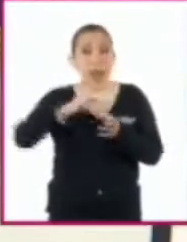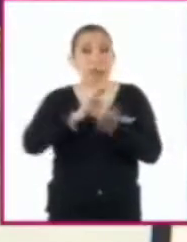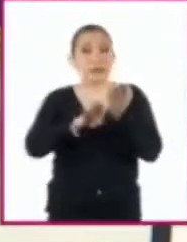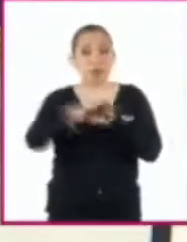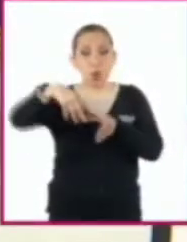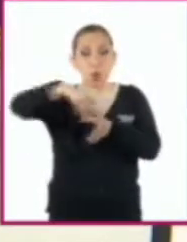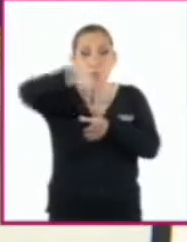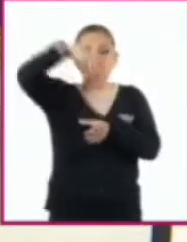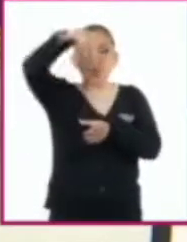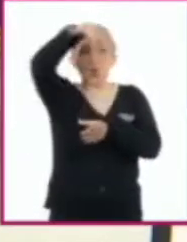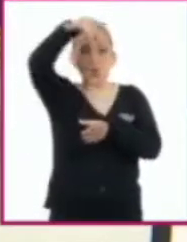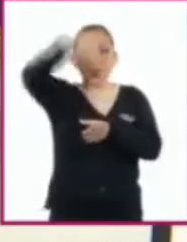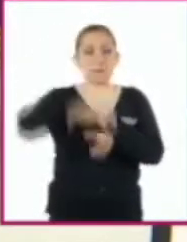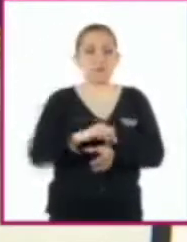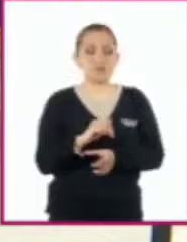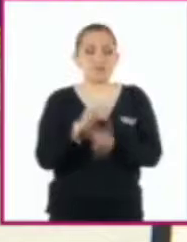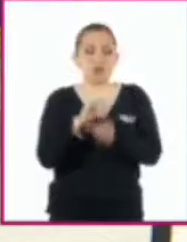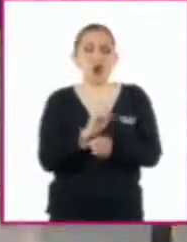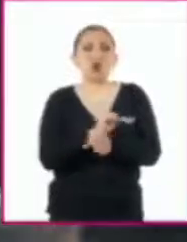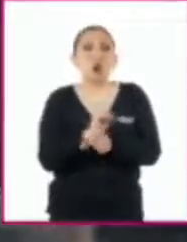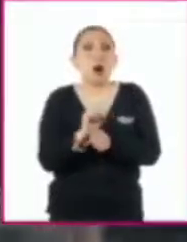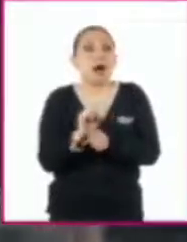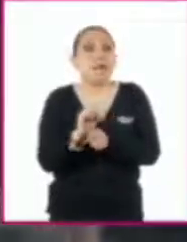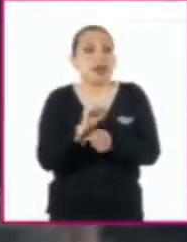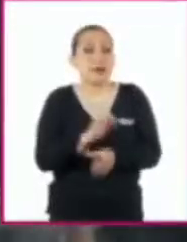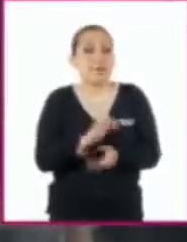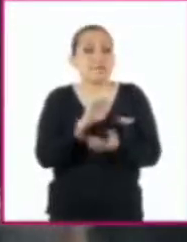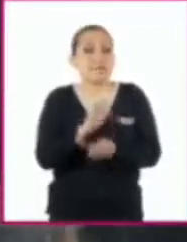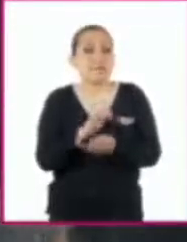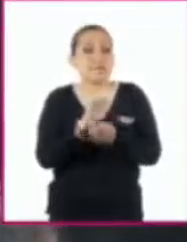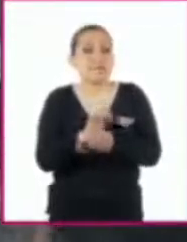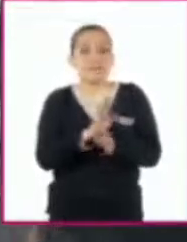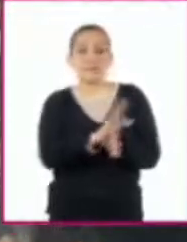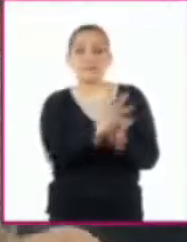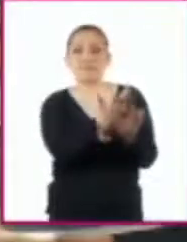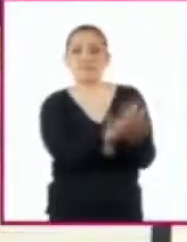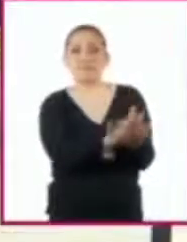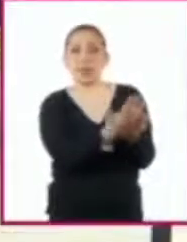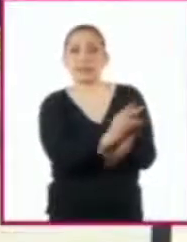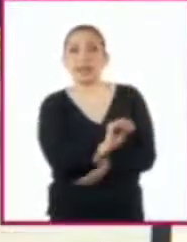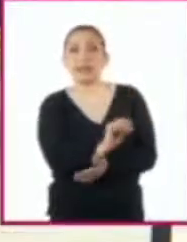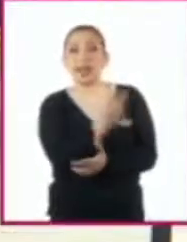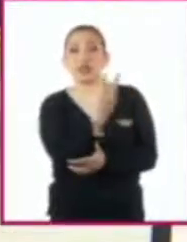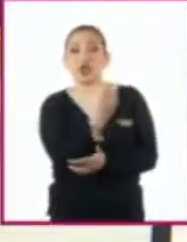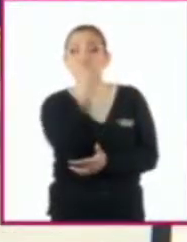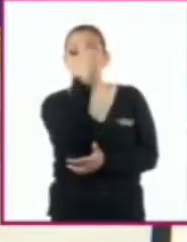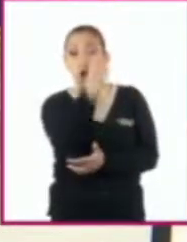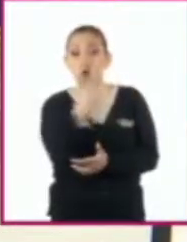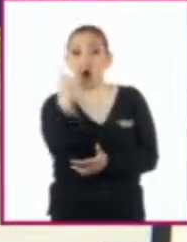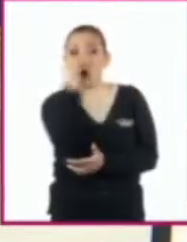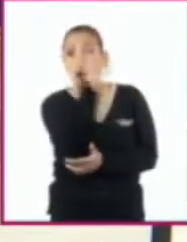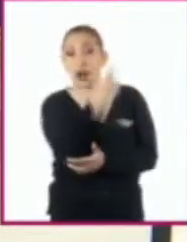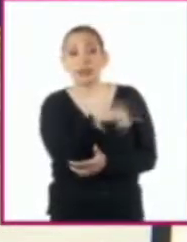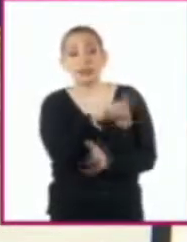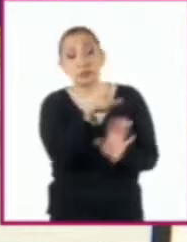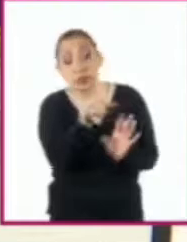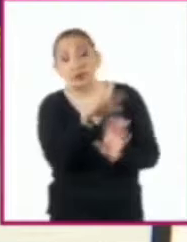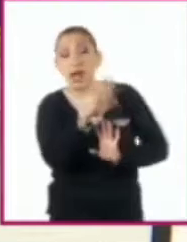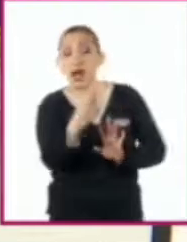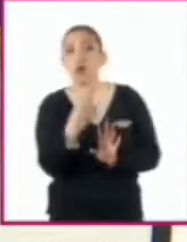la evaporación agitando suavemente. Dejen reposar durante 72 horas antes de